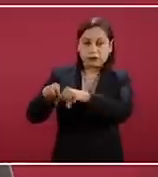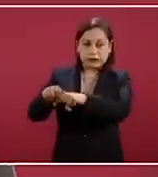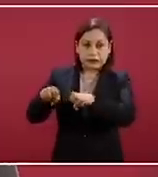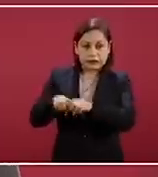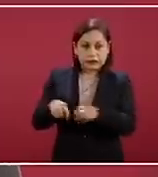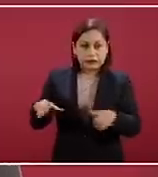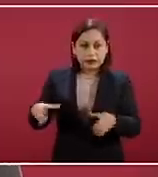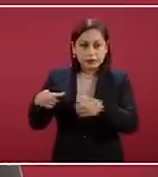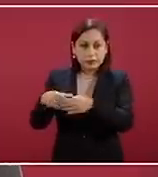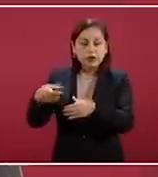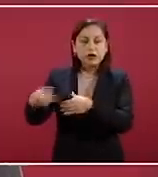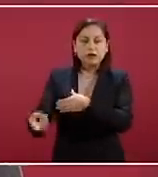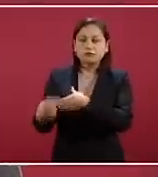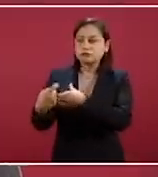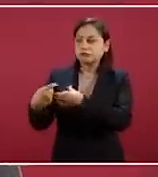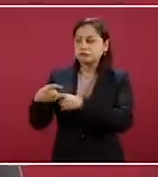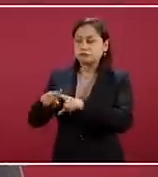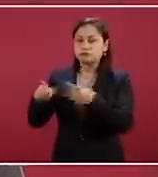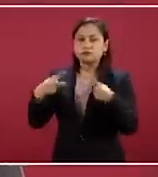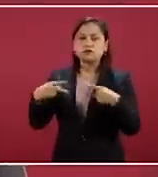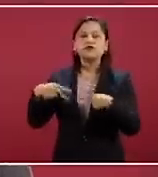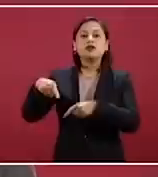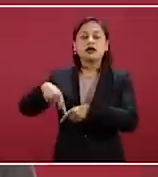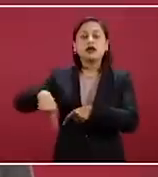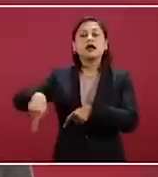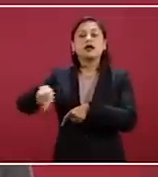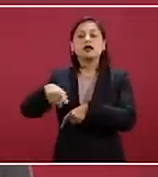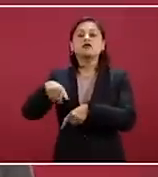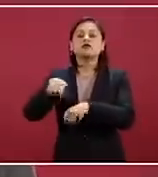haciendo consultas a